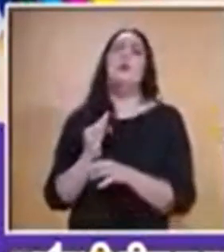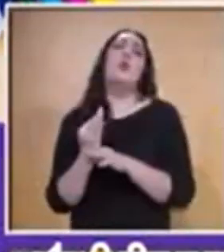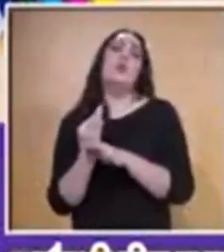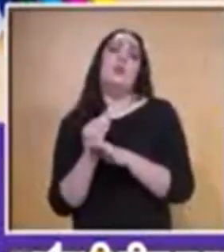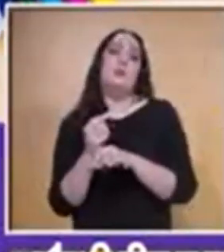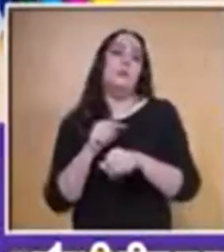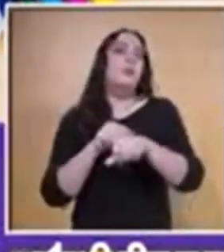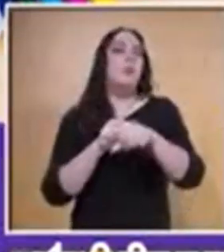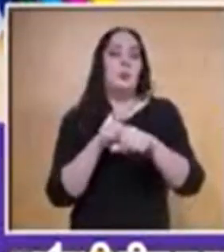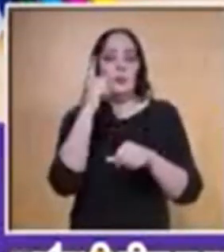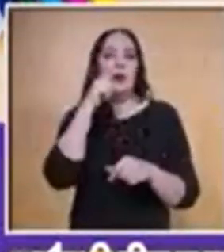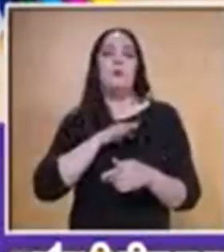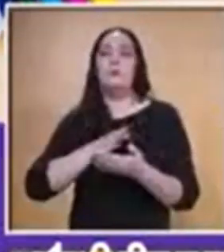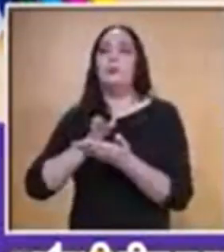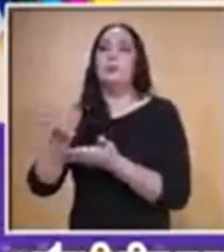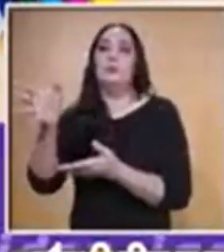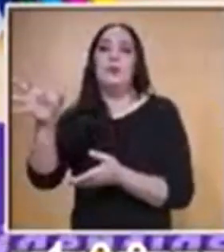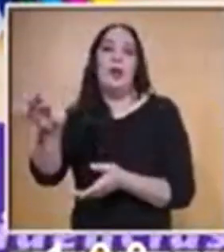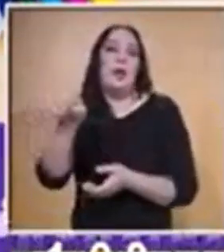ellos.